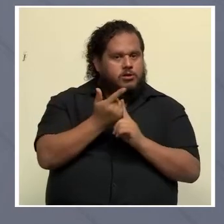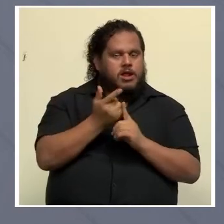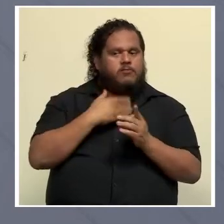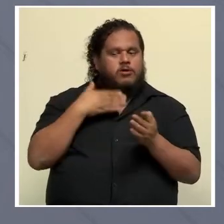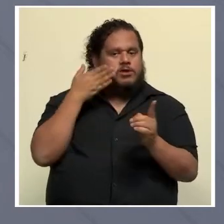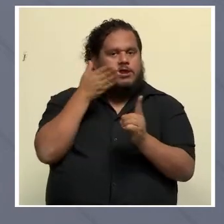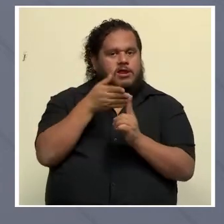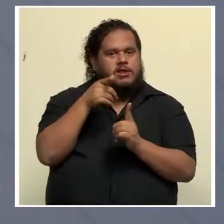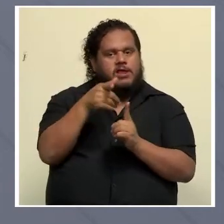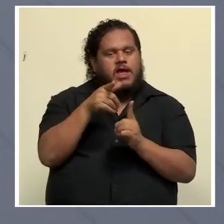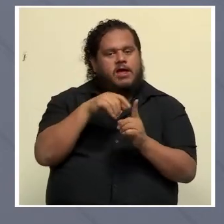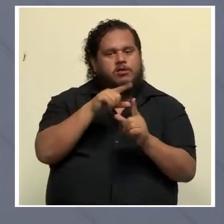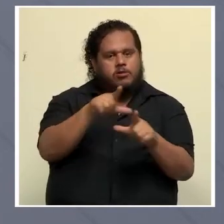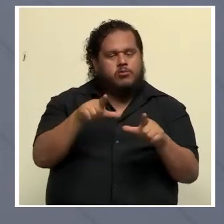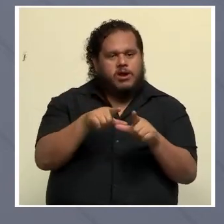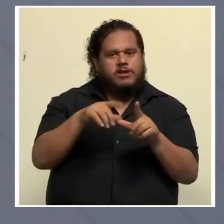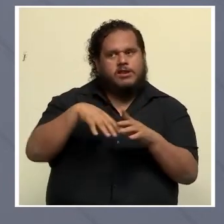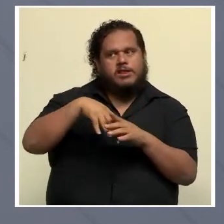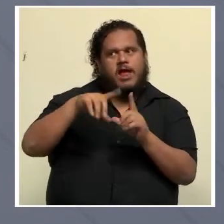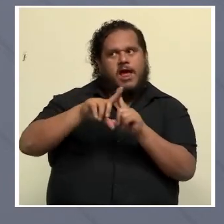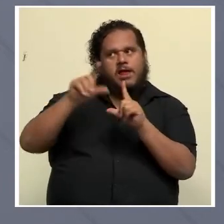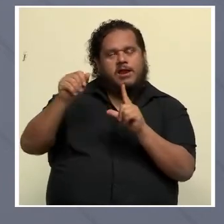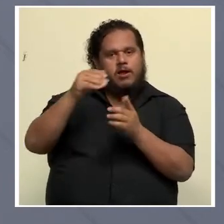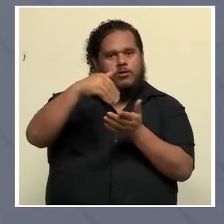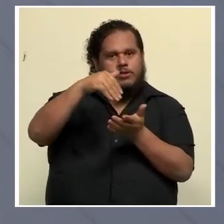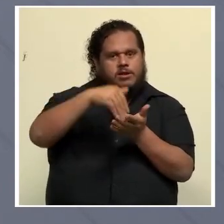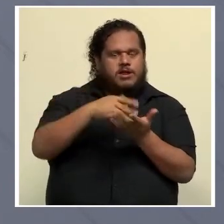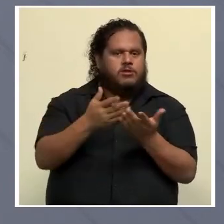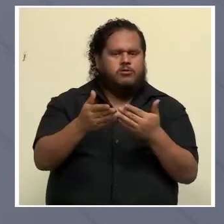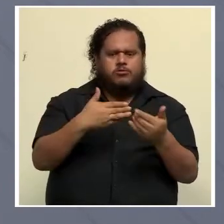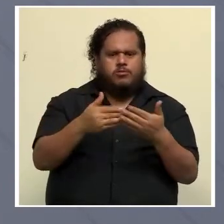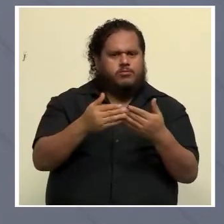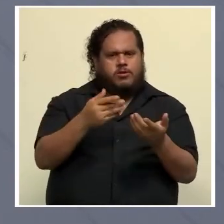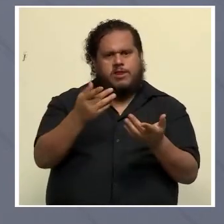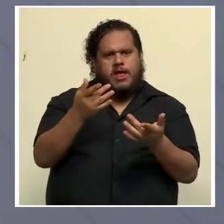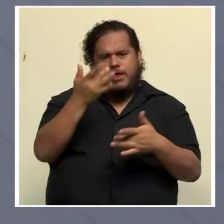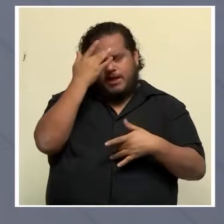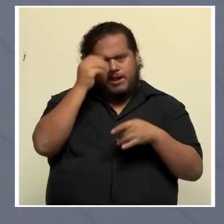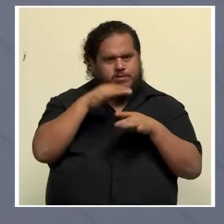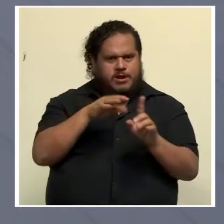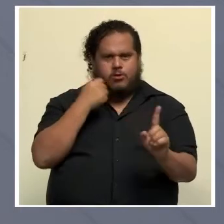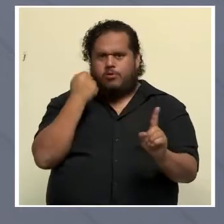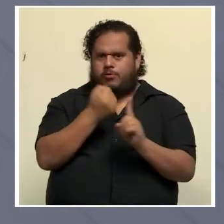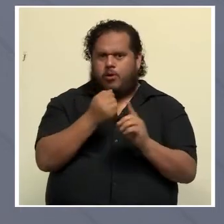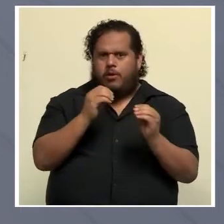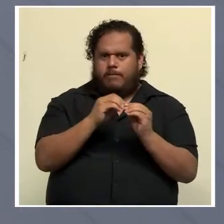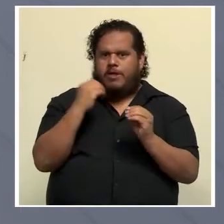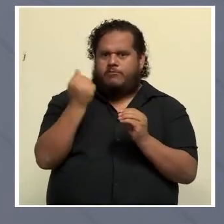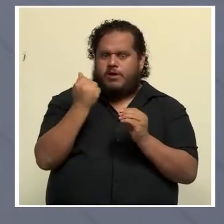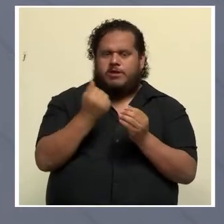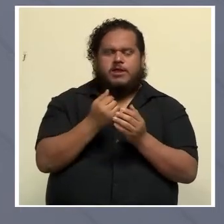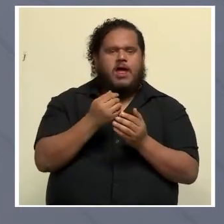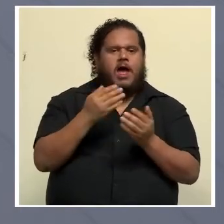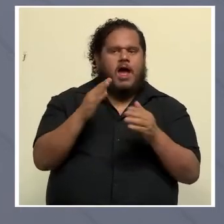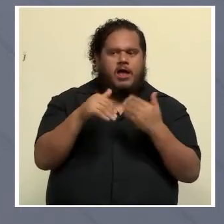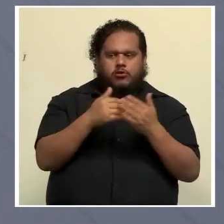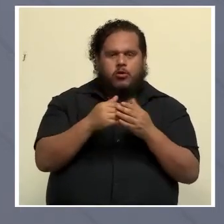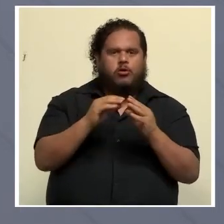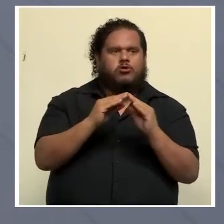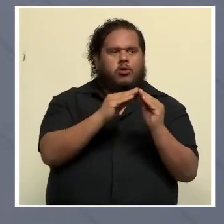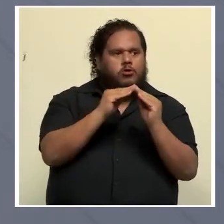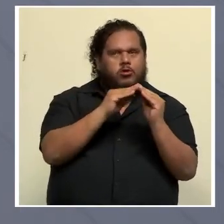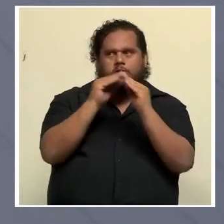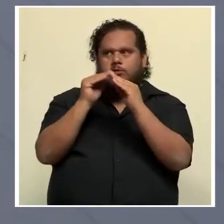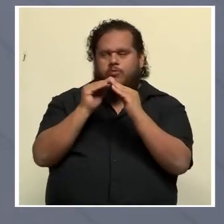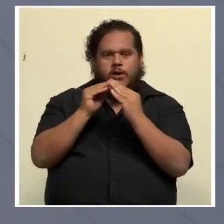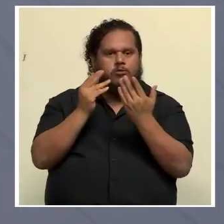que se encuentran alejadas fuera de la región central, a pesar de que la pandemia golpeó con más fuerza a la pobreza urbana, a los pobres que están acá concentrados en